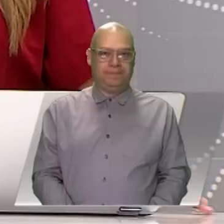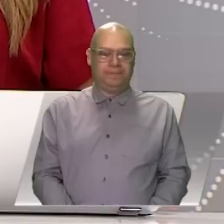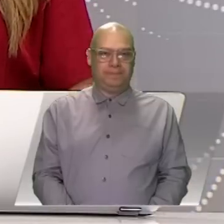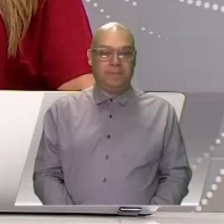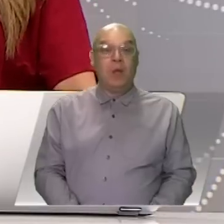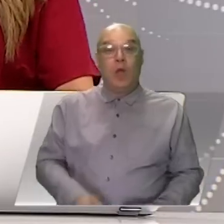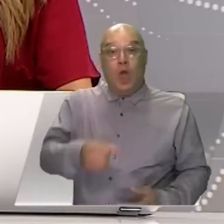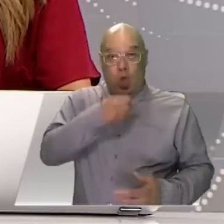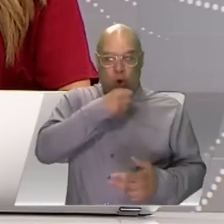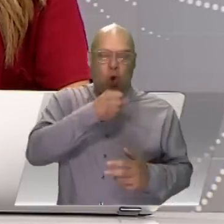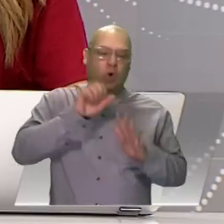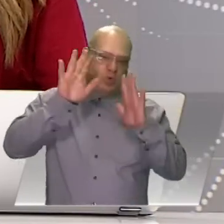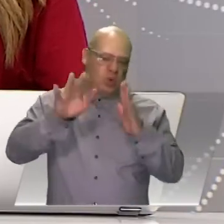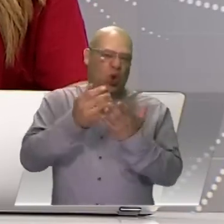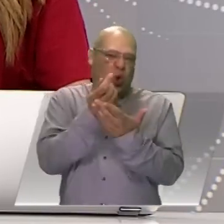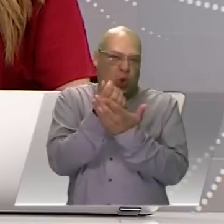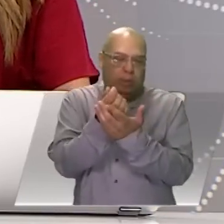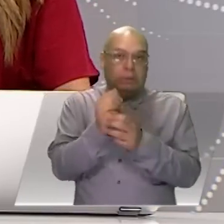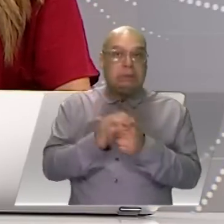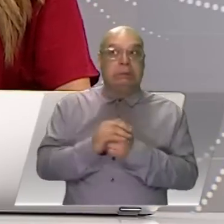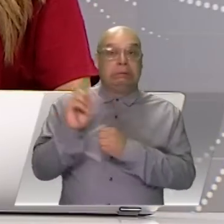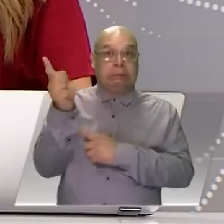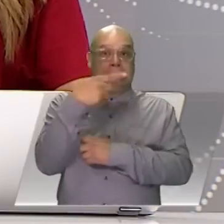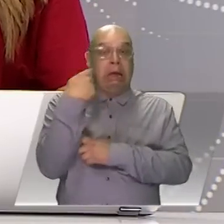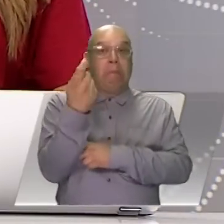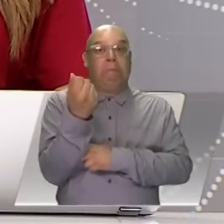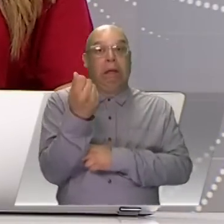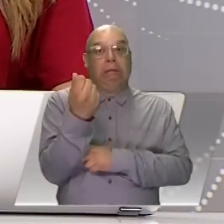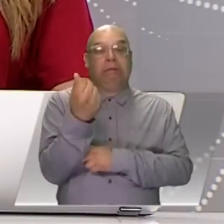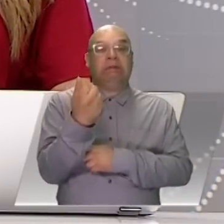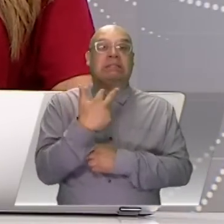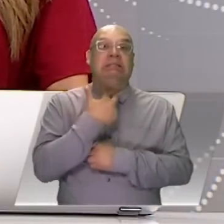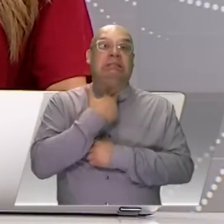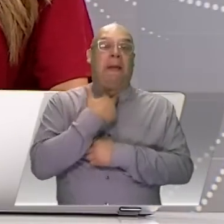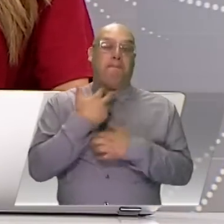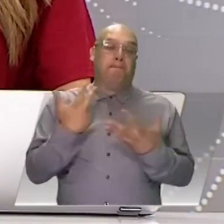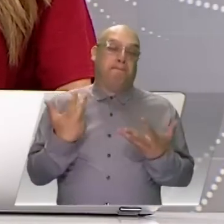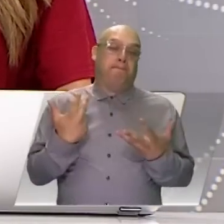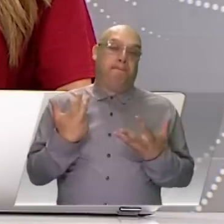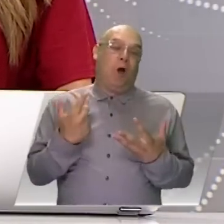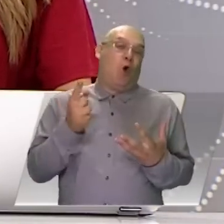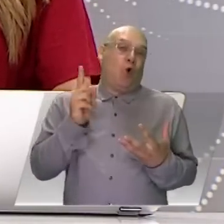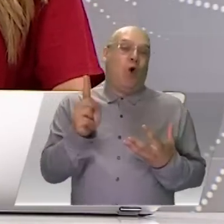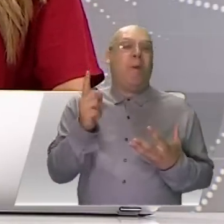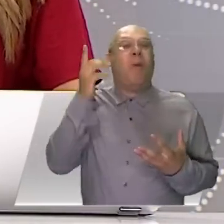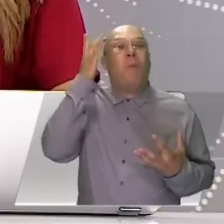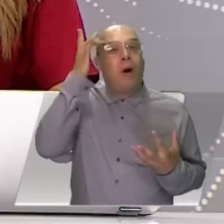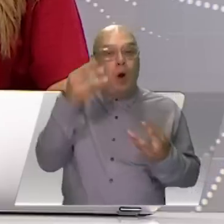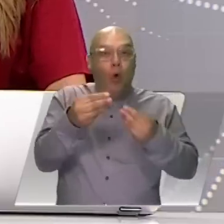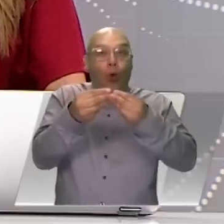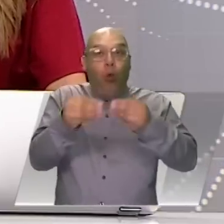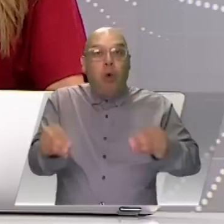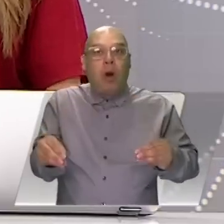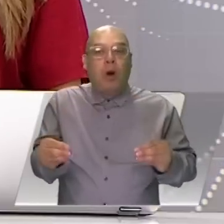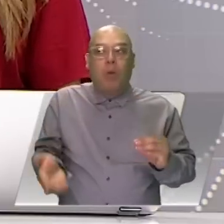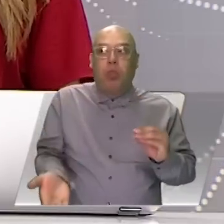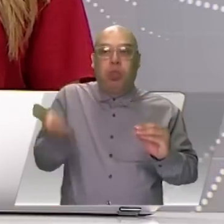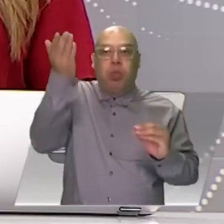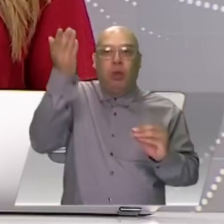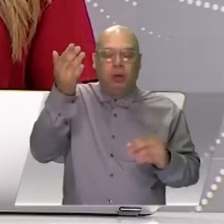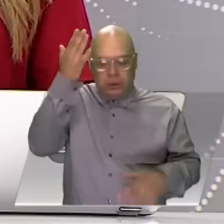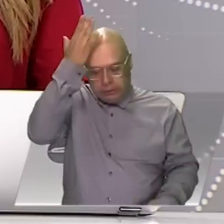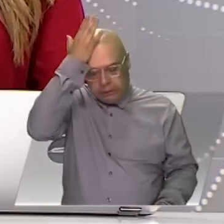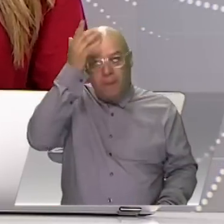En la información económica les contamos que el bolsillo de los antioqueños se afectaría nuevamente en esta oportunidad por el alza en el precio del huevo. Según